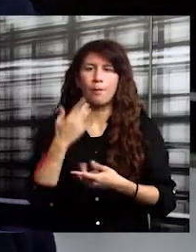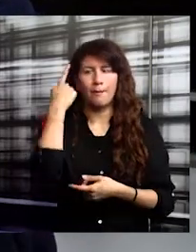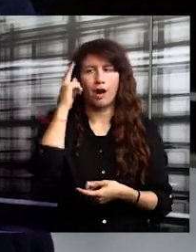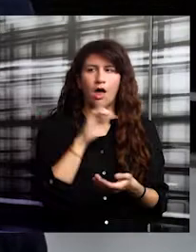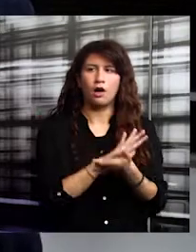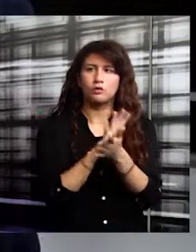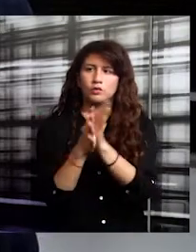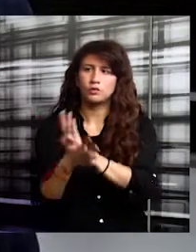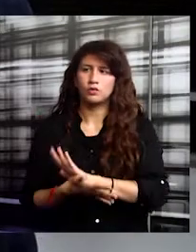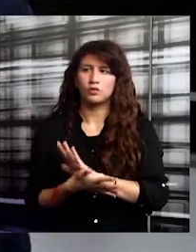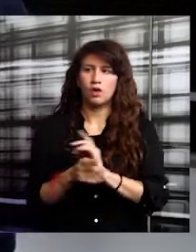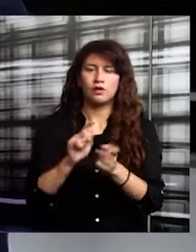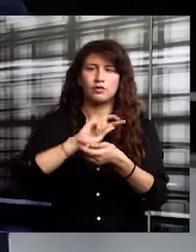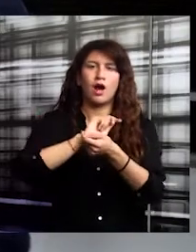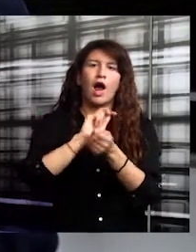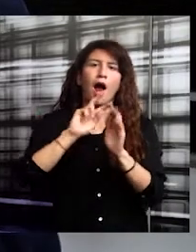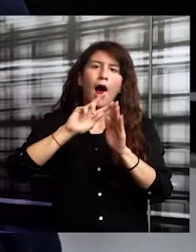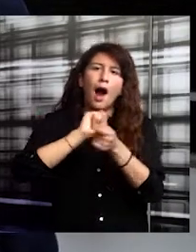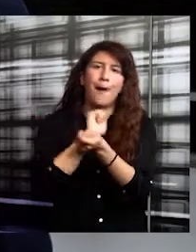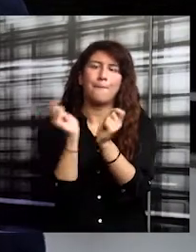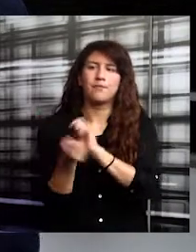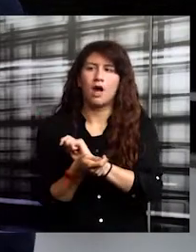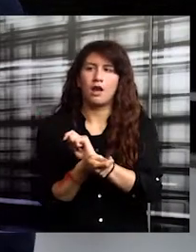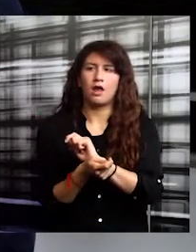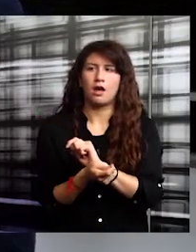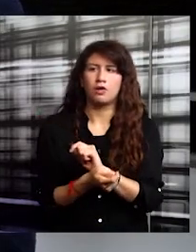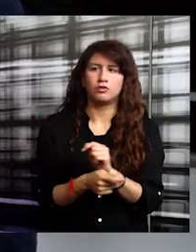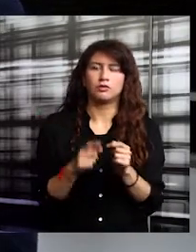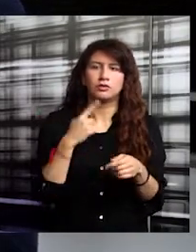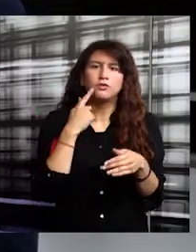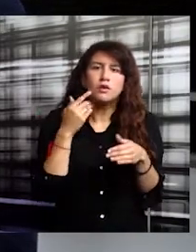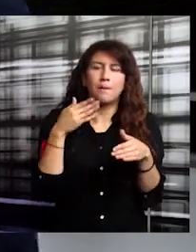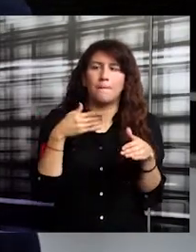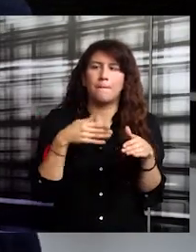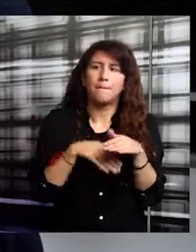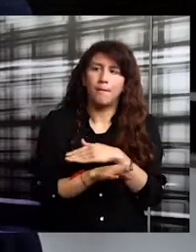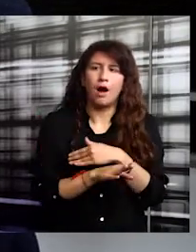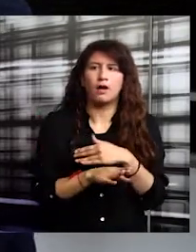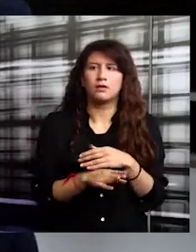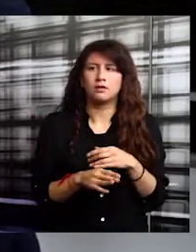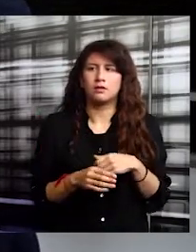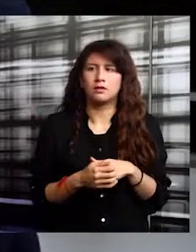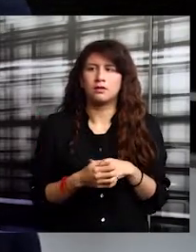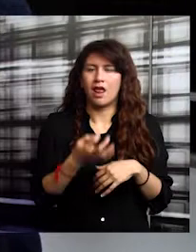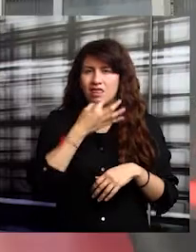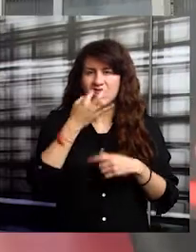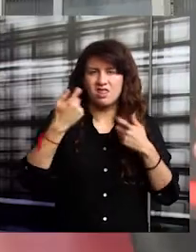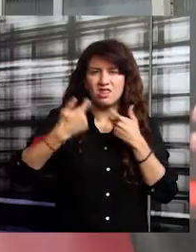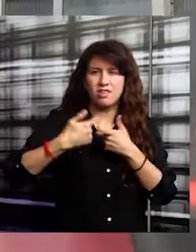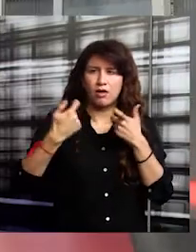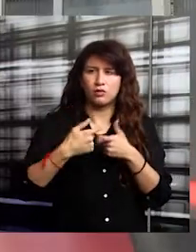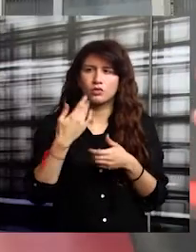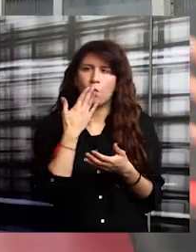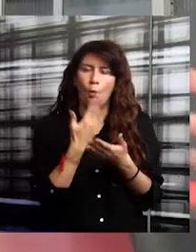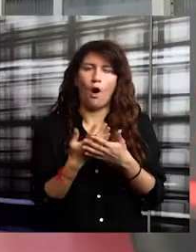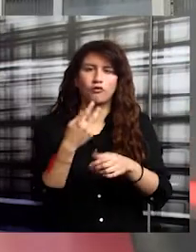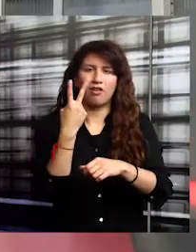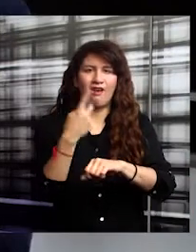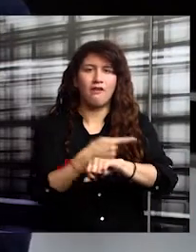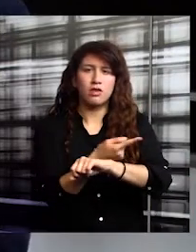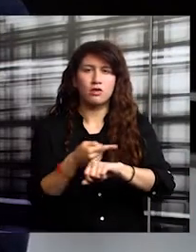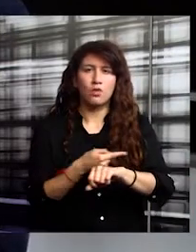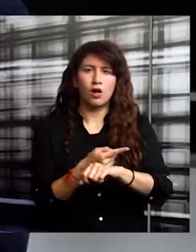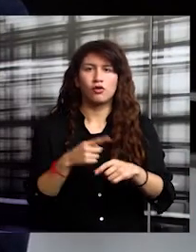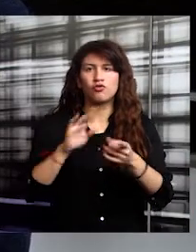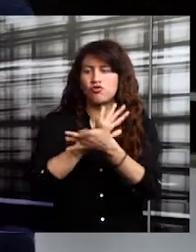y eso significa solamente modificar, que fue incluso parte de la discusión cuando se señala que a eso a las 21 horas estaban todos de acuerdo